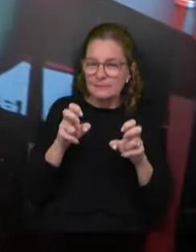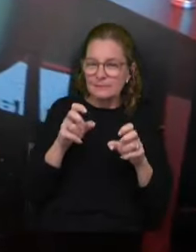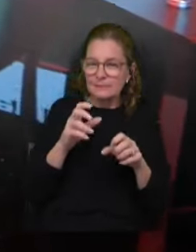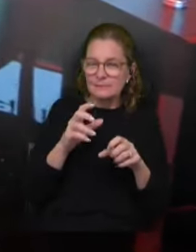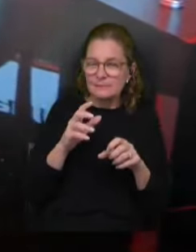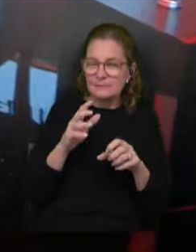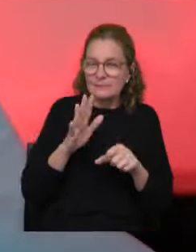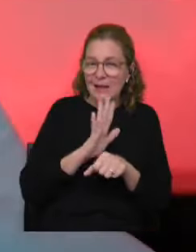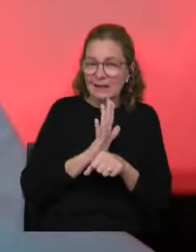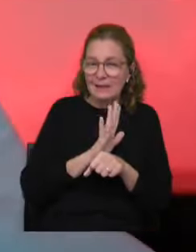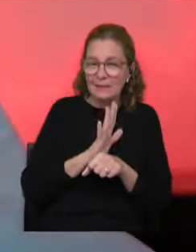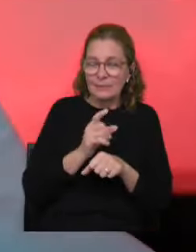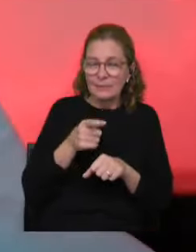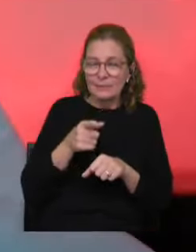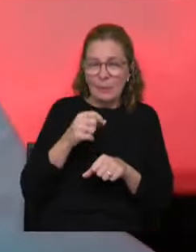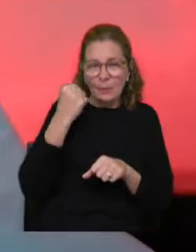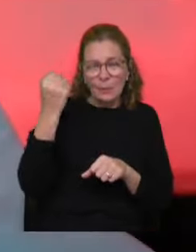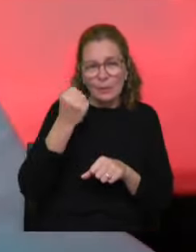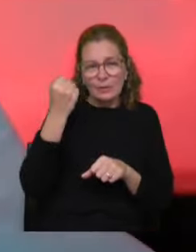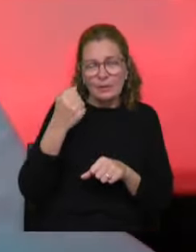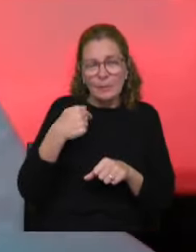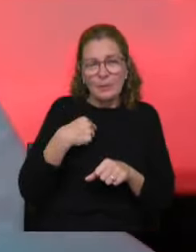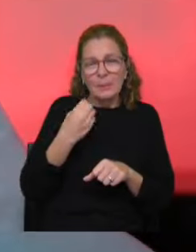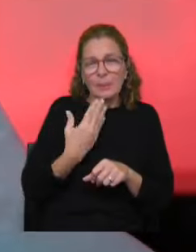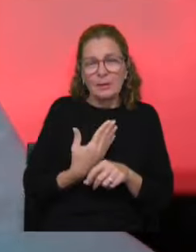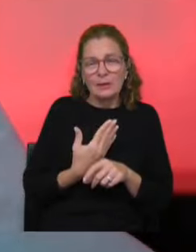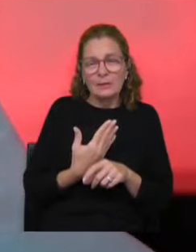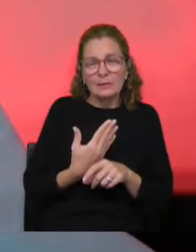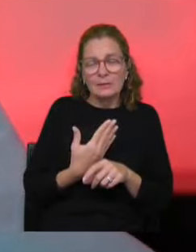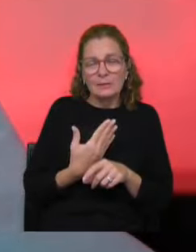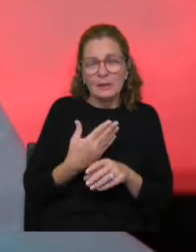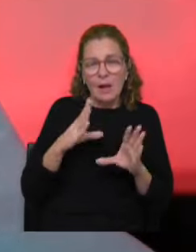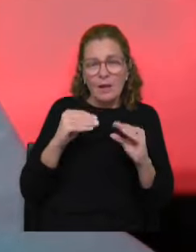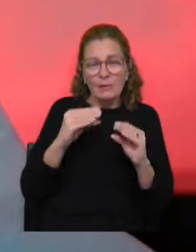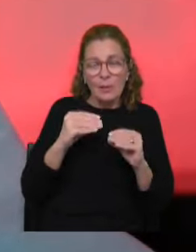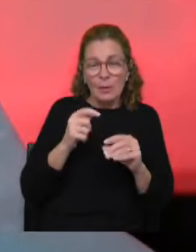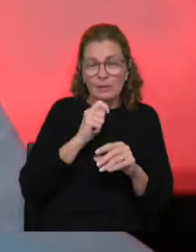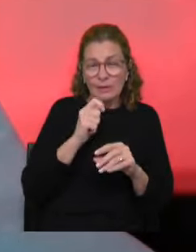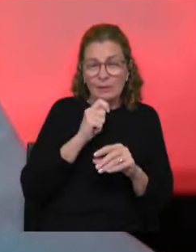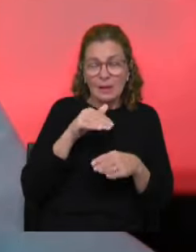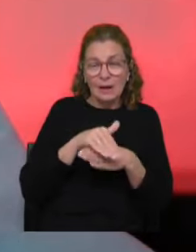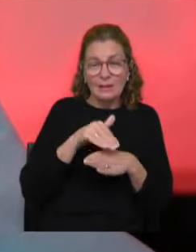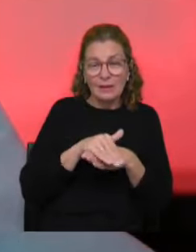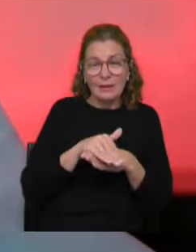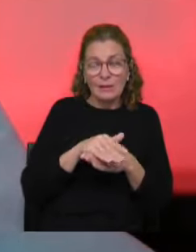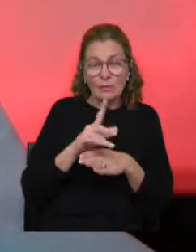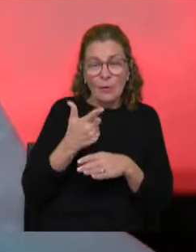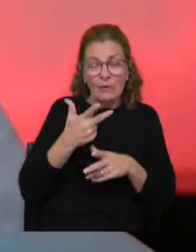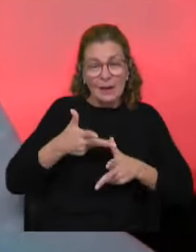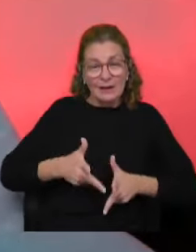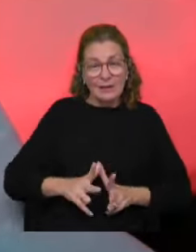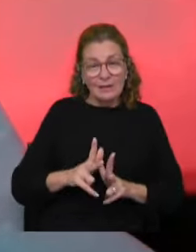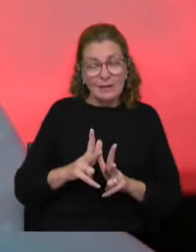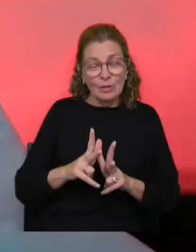actuación. Bueno, es muy importante para mí porque, como hablábamos hoy en una entrevista a la tarde, aunque no había nacido en